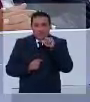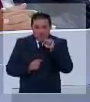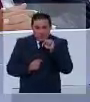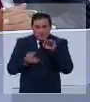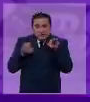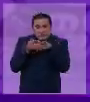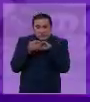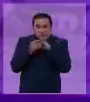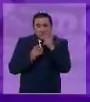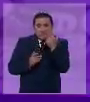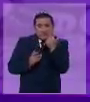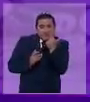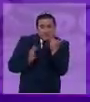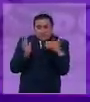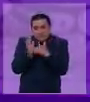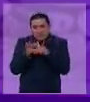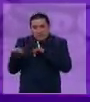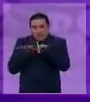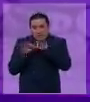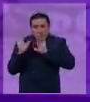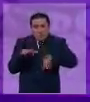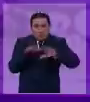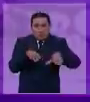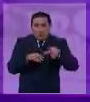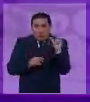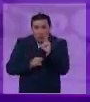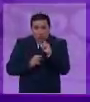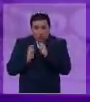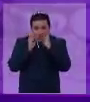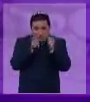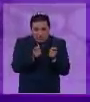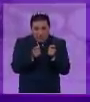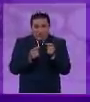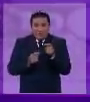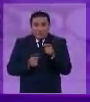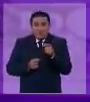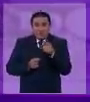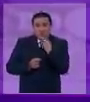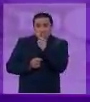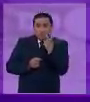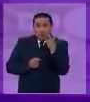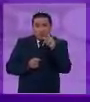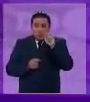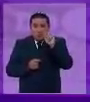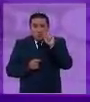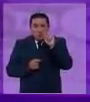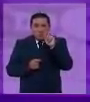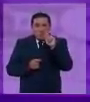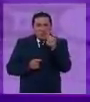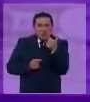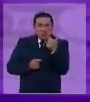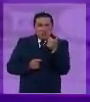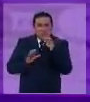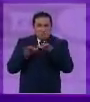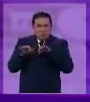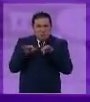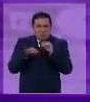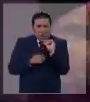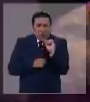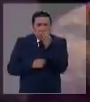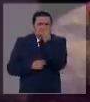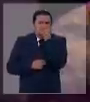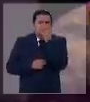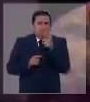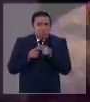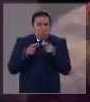se generaban solamente 226. Eso quiere decir que lo único que sabe Andrés Manuel es destruir empleo. Déjeme, nada más para no perder el hilo, porque